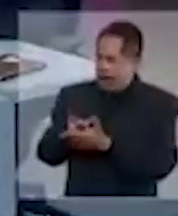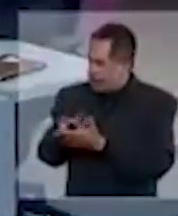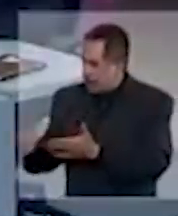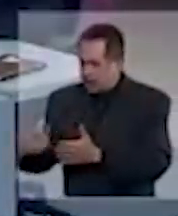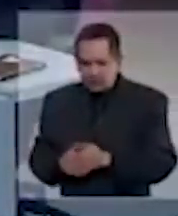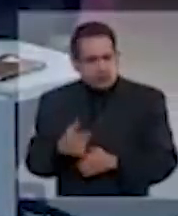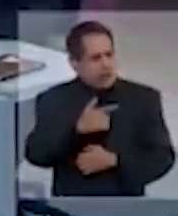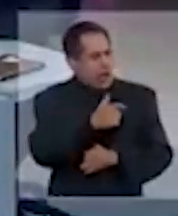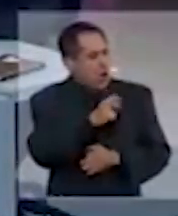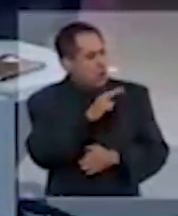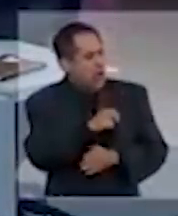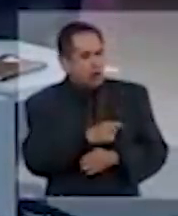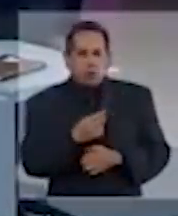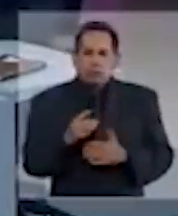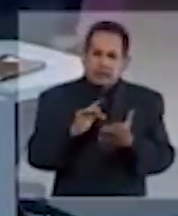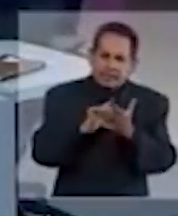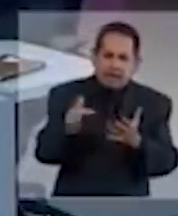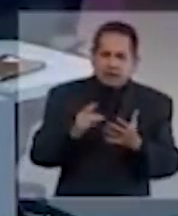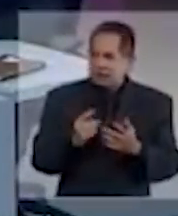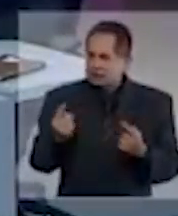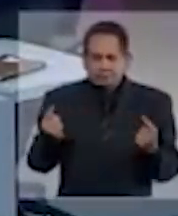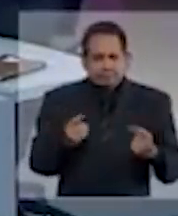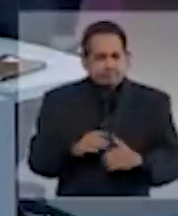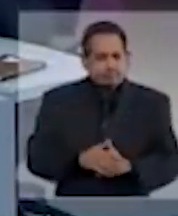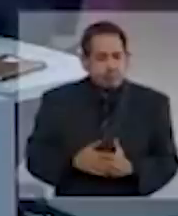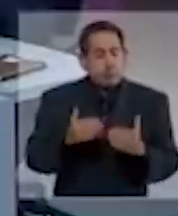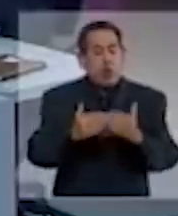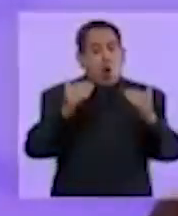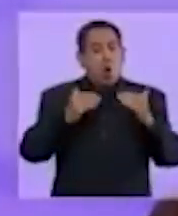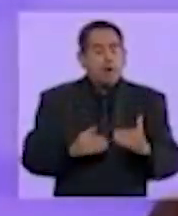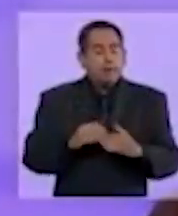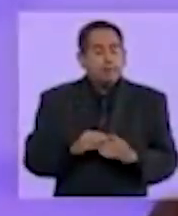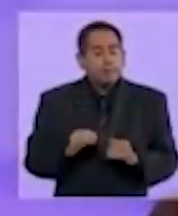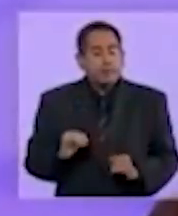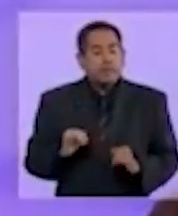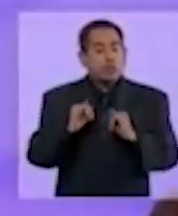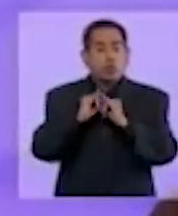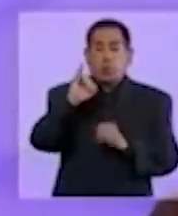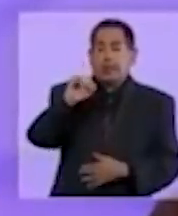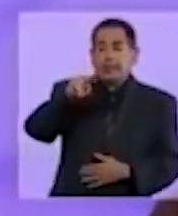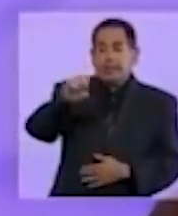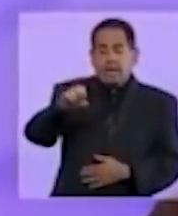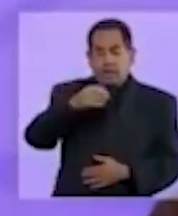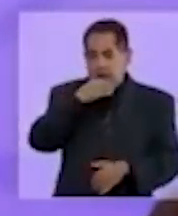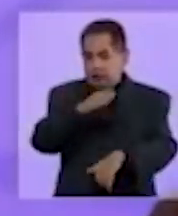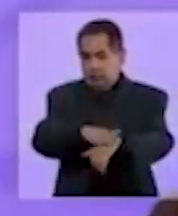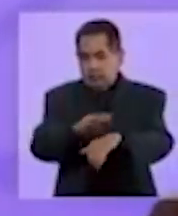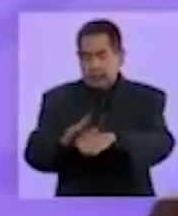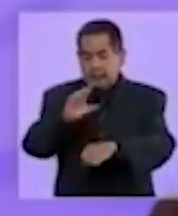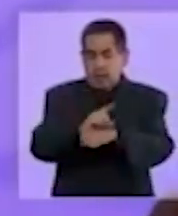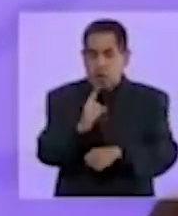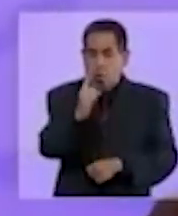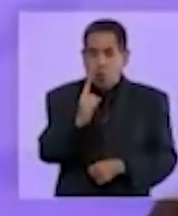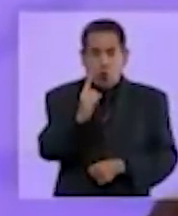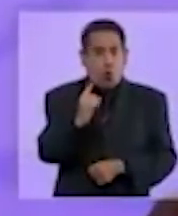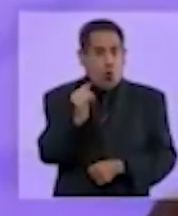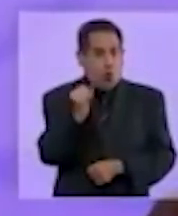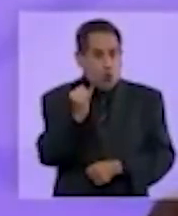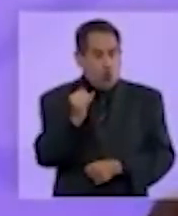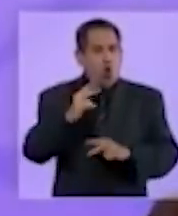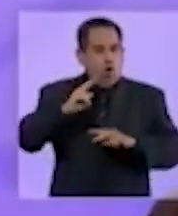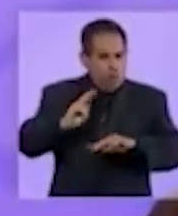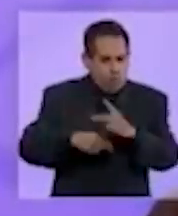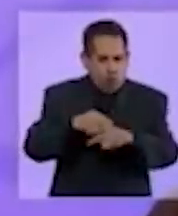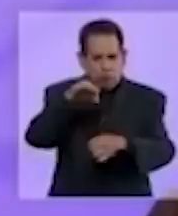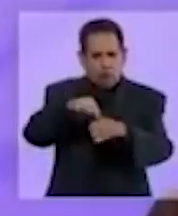y con Leonardo Curcio. Gracias, Leonardo. Gracias, Carlos. Ahora, el Instituto Electoral los invita a que este 1 de julio todos